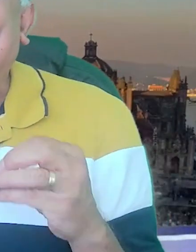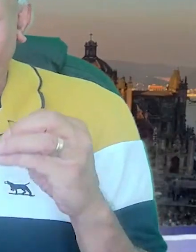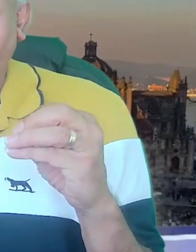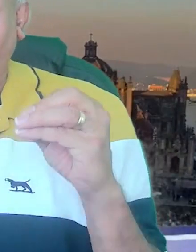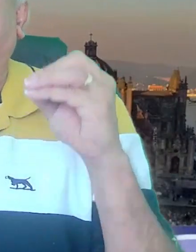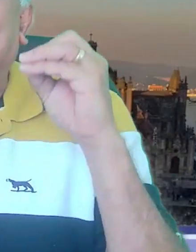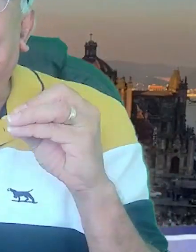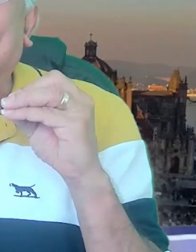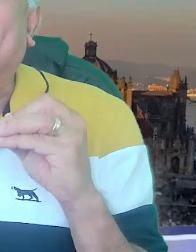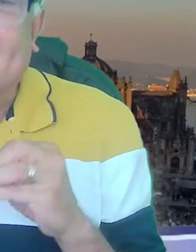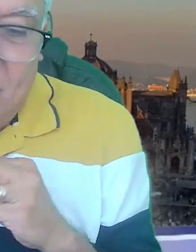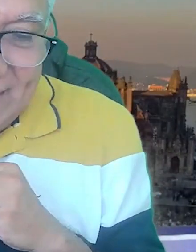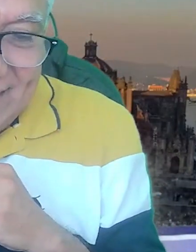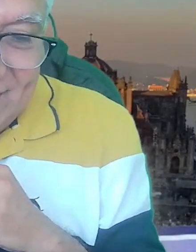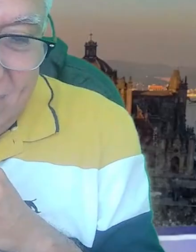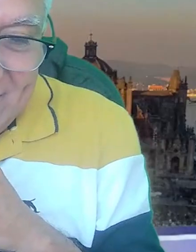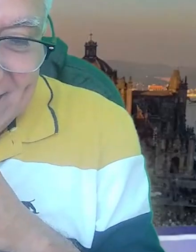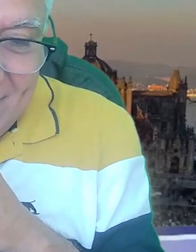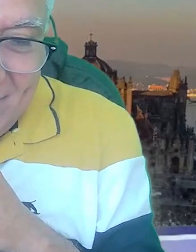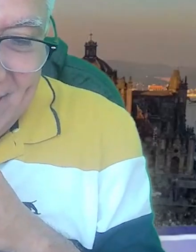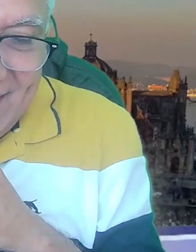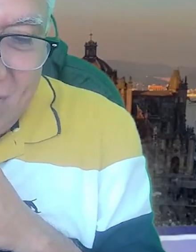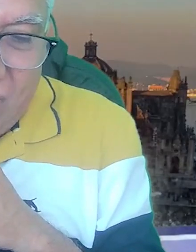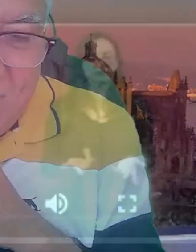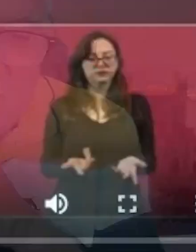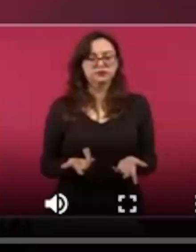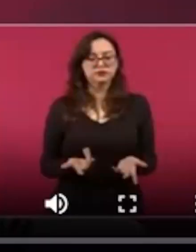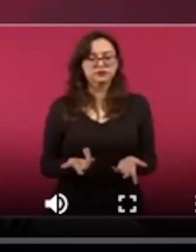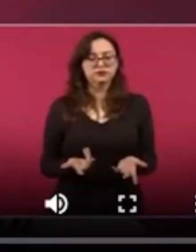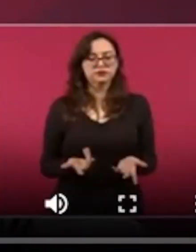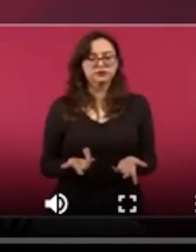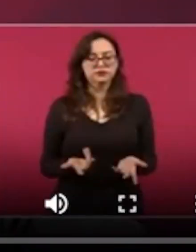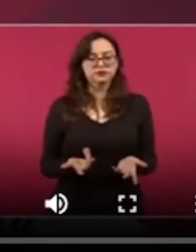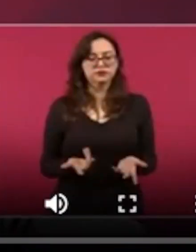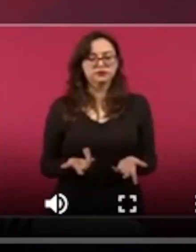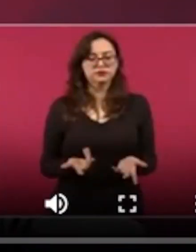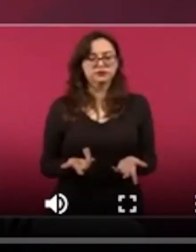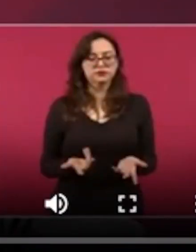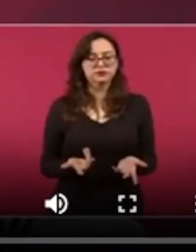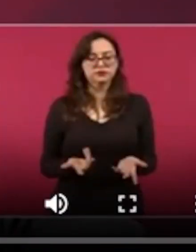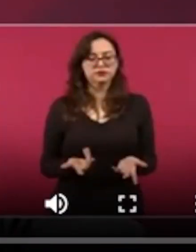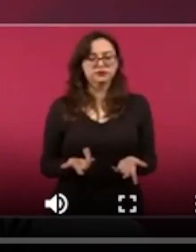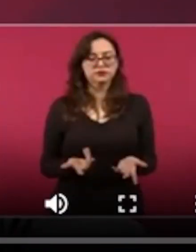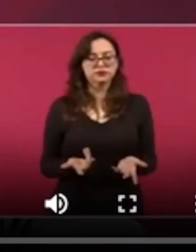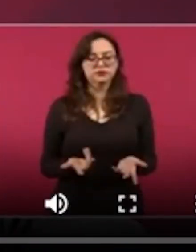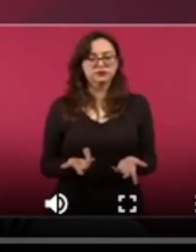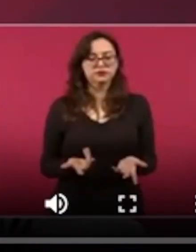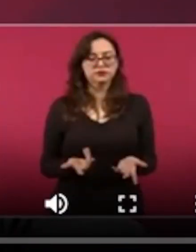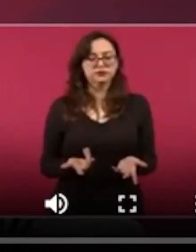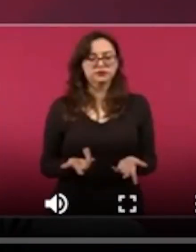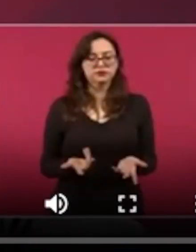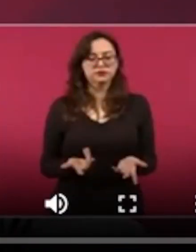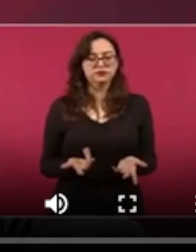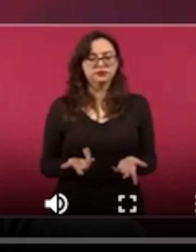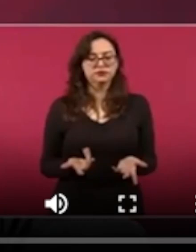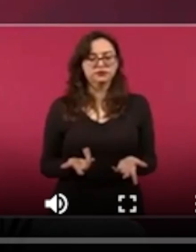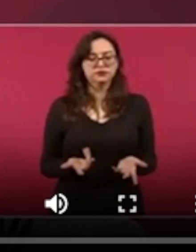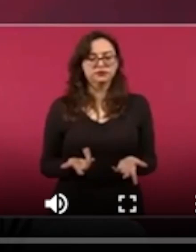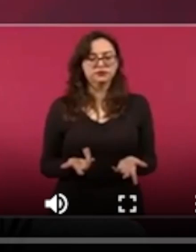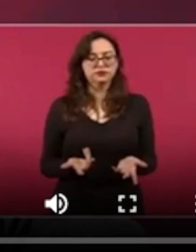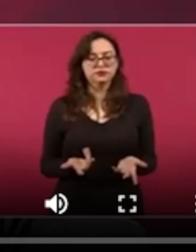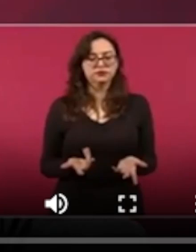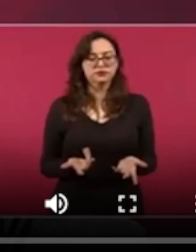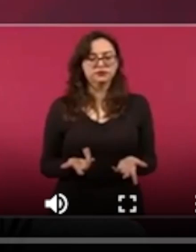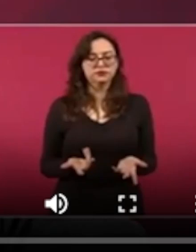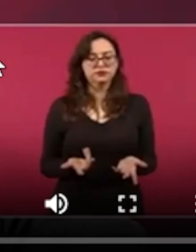parte que nos llama muchísimo la atención y es la manera como el señor Calderón está tratando de defenderse al